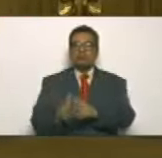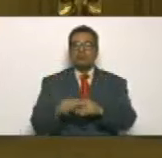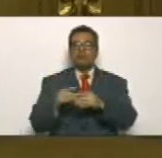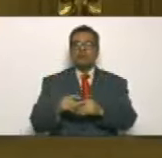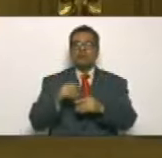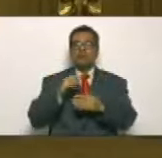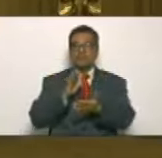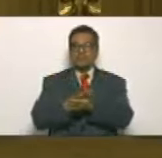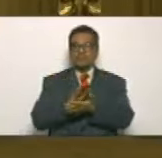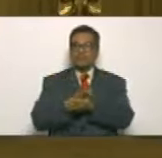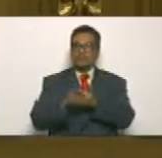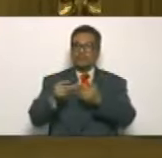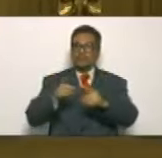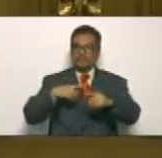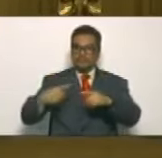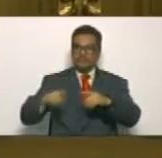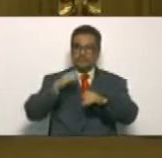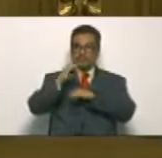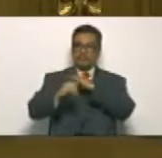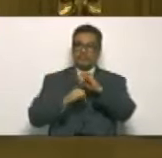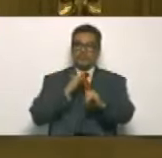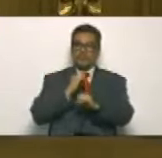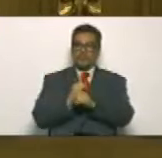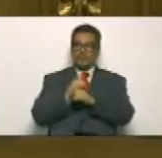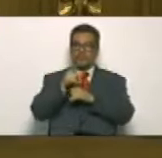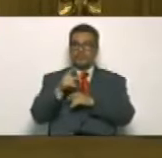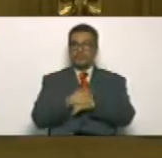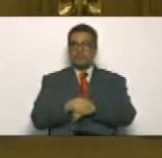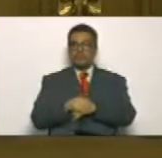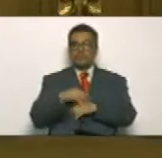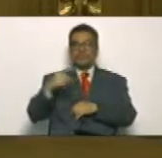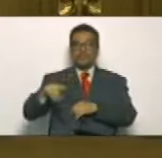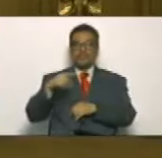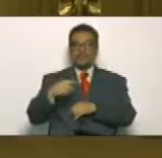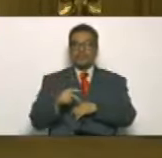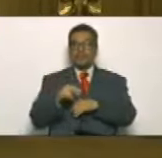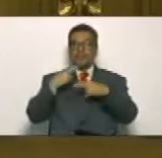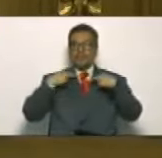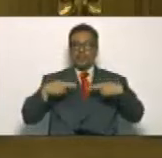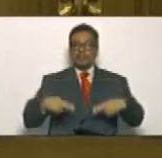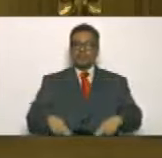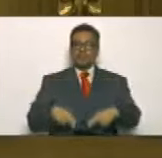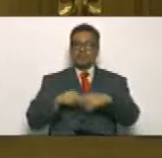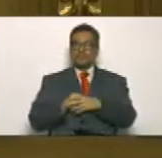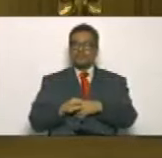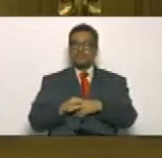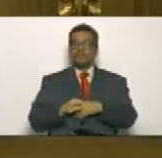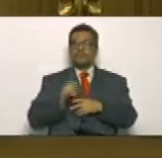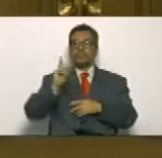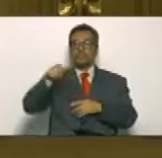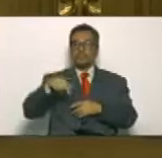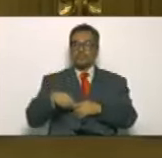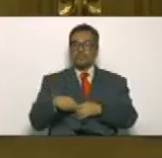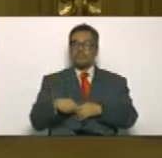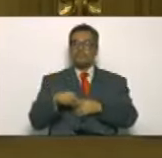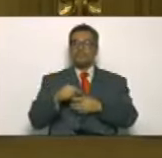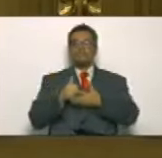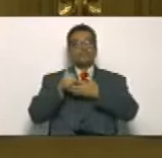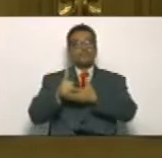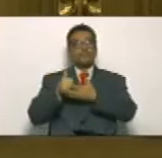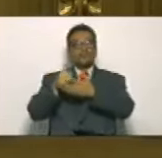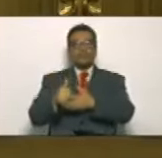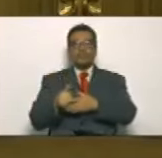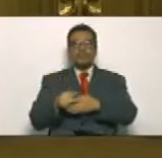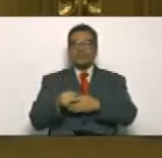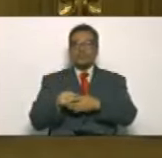la diplomacia, en el derecho internacional, en los derechos humanos, incluso en los aportes